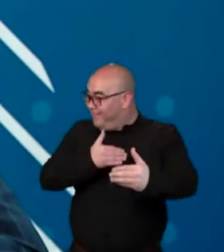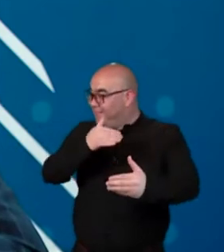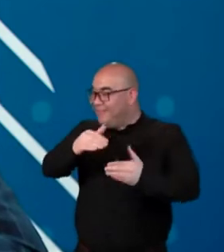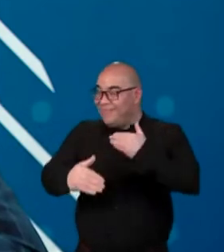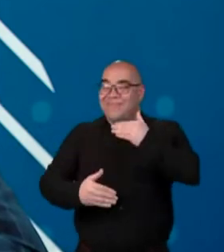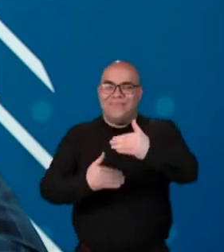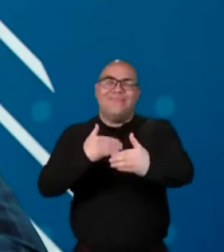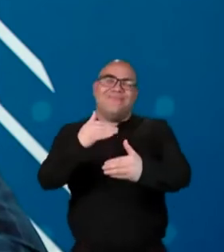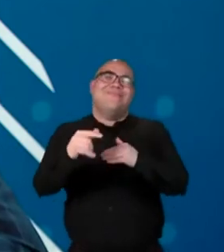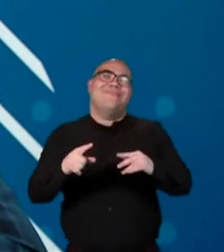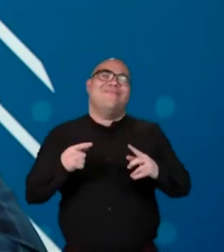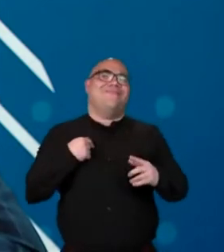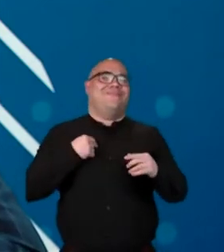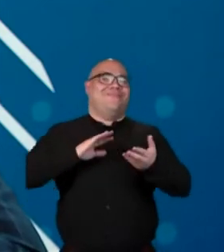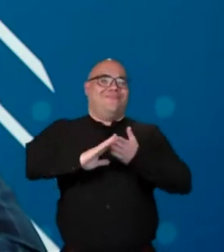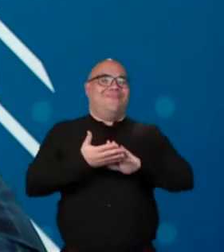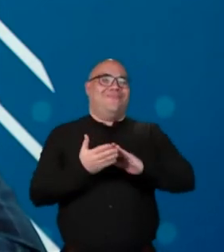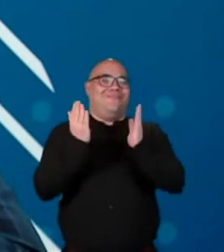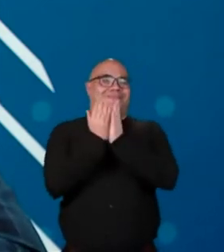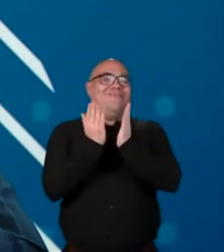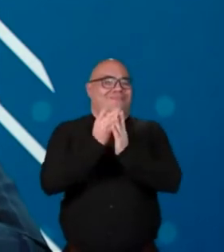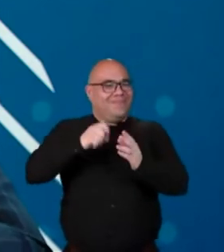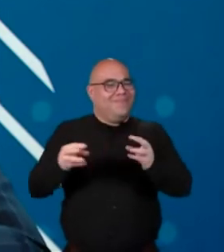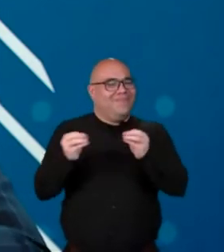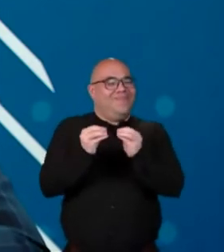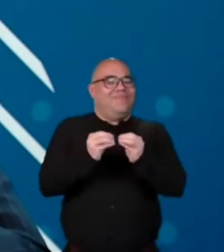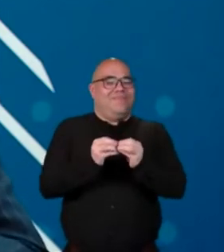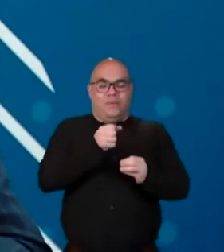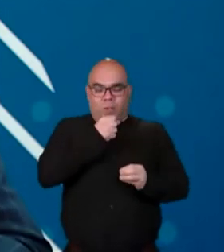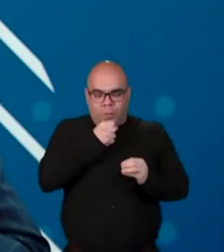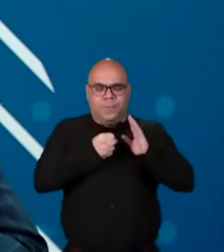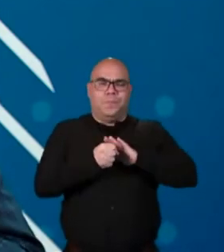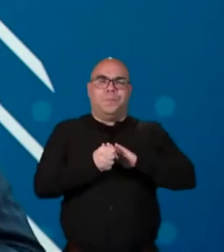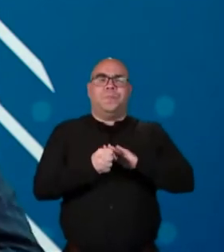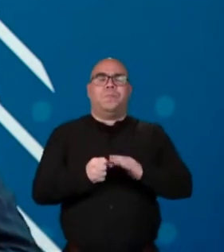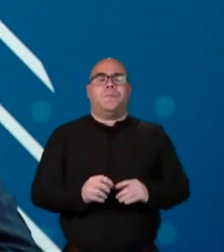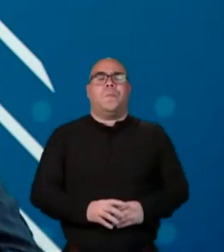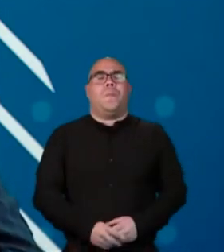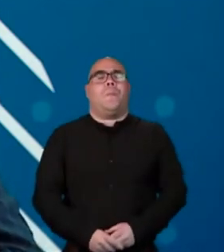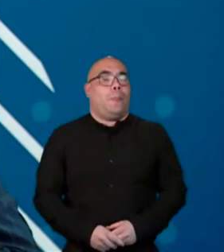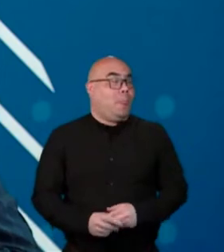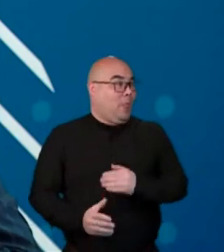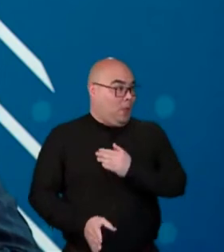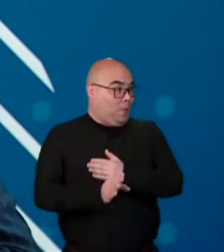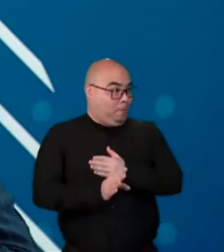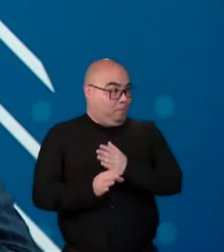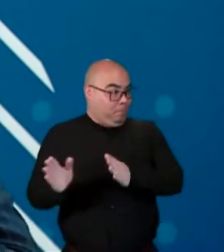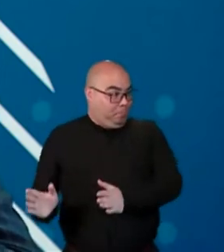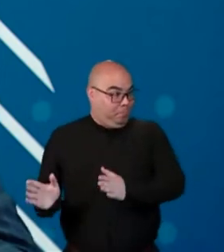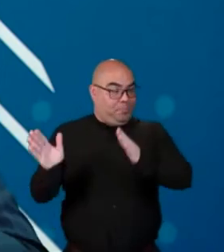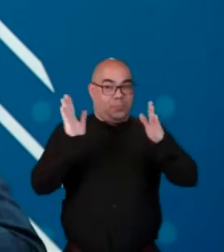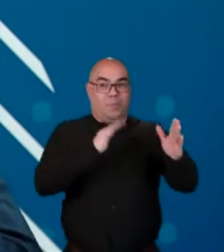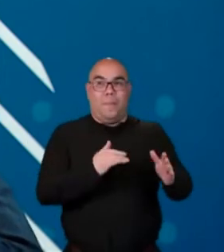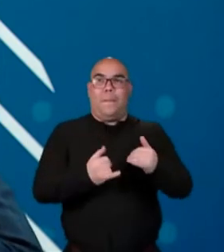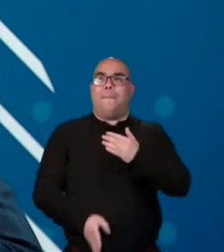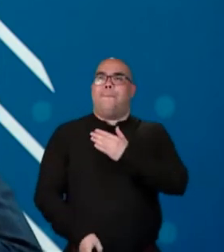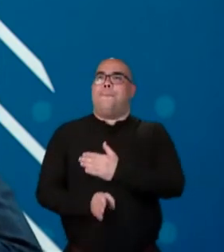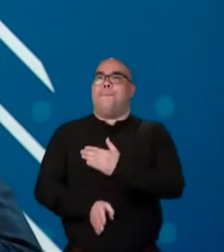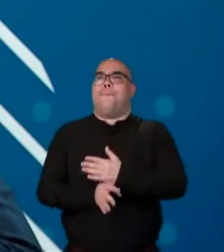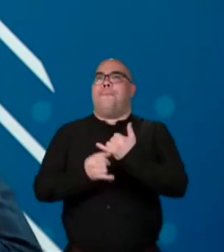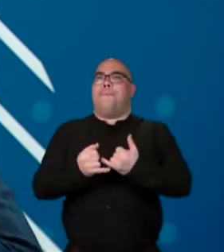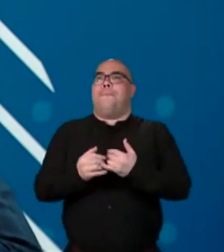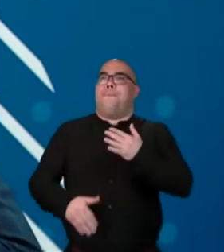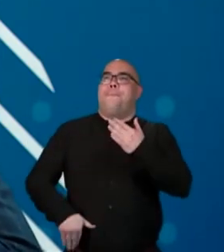debe sumar seguimos en el próximo bloque y quisiera empezar con el